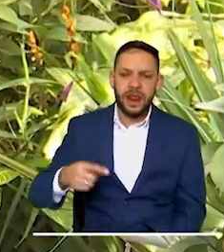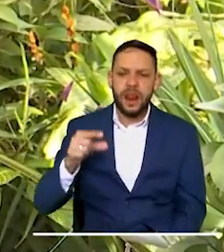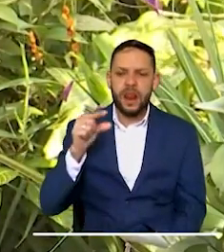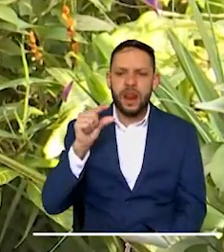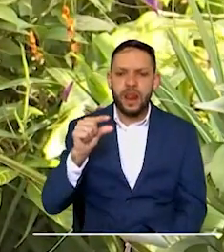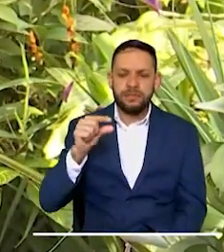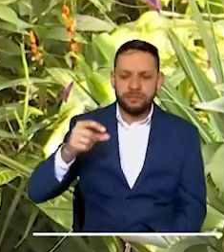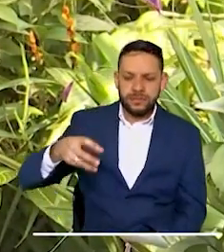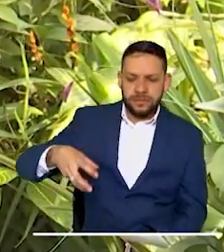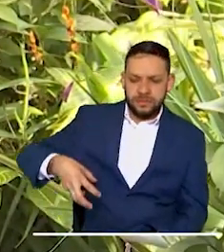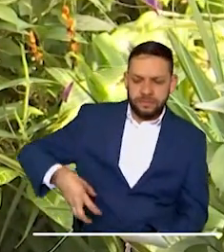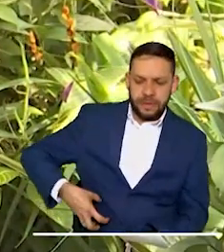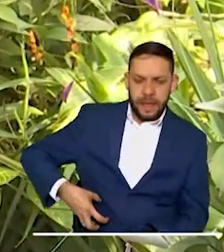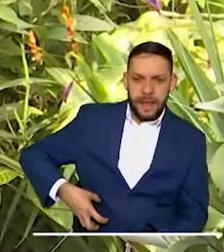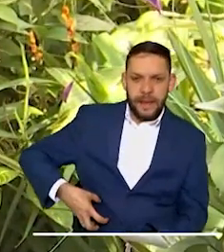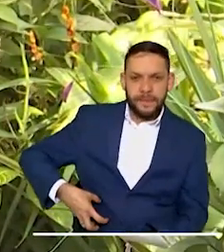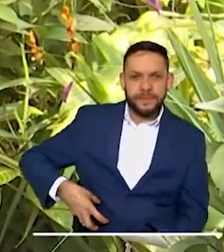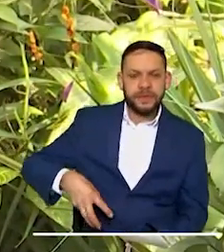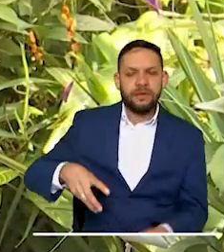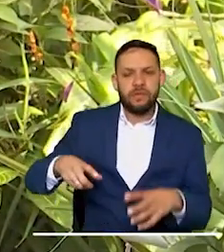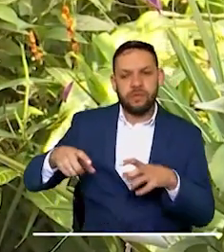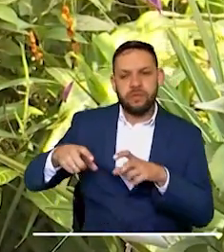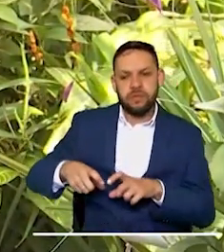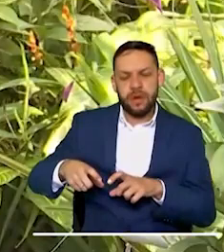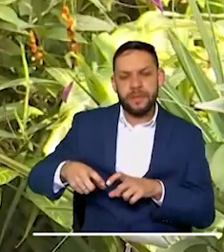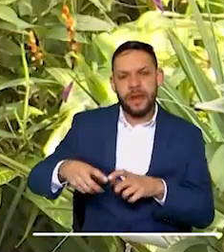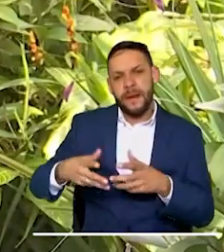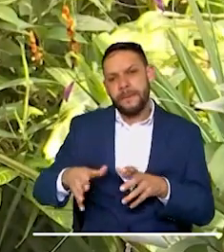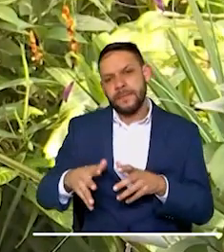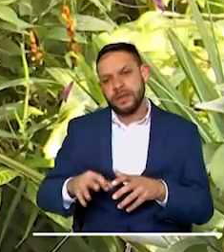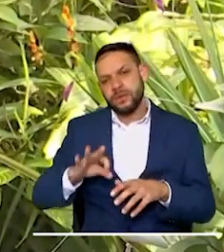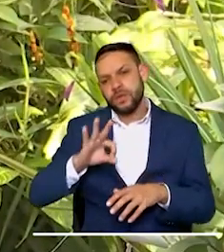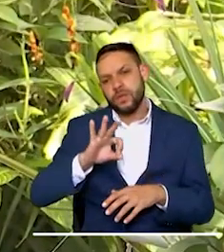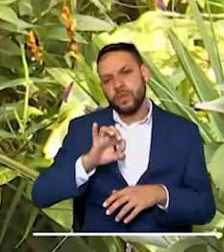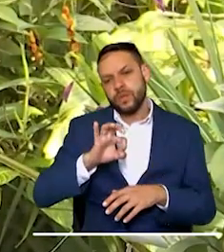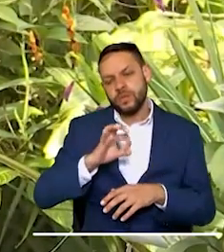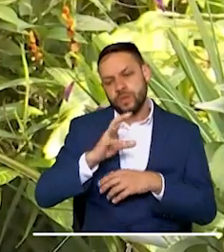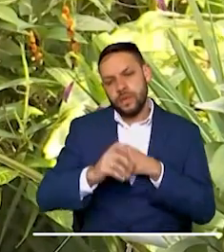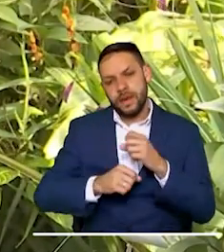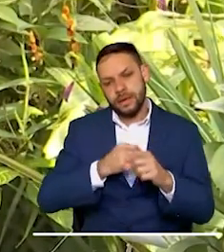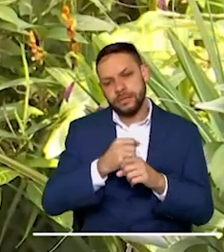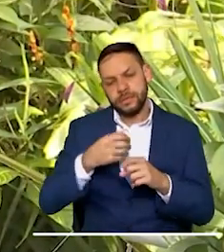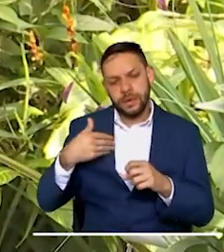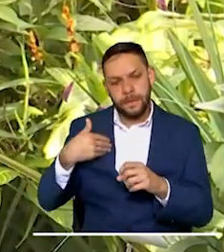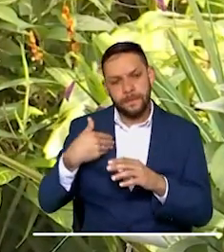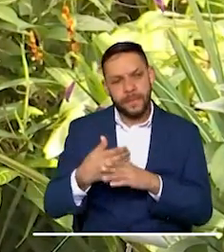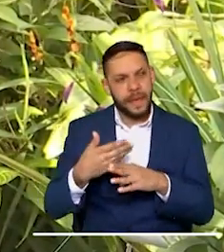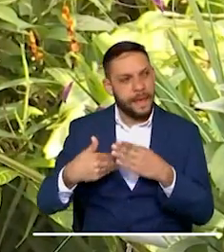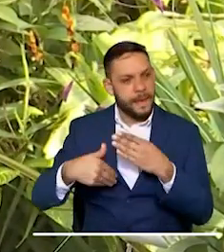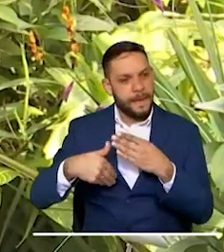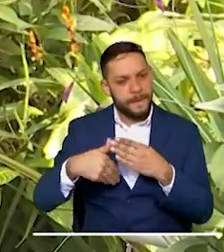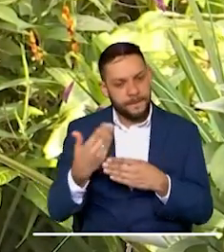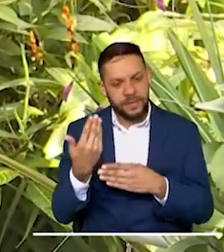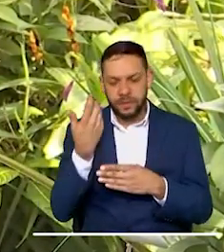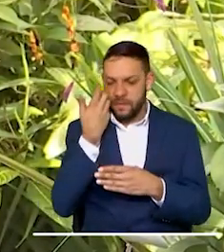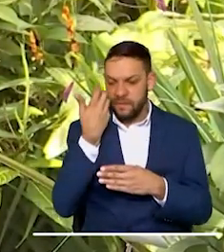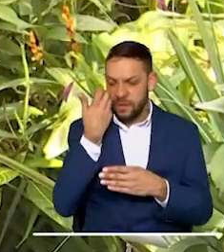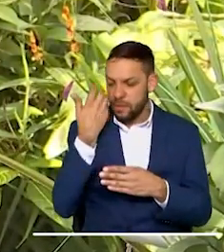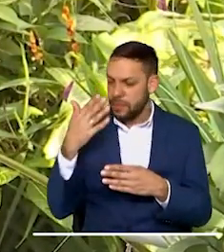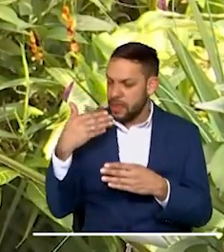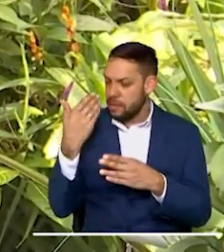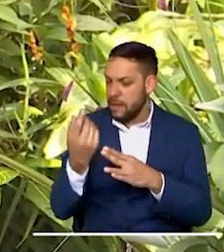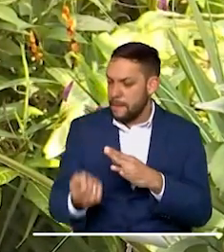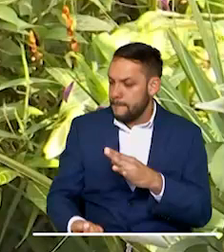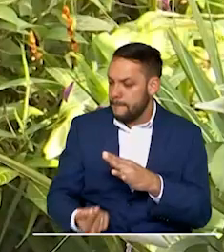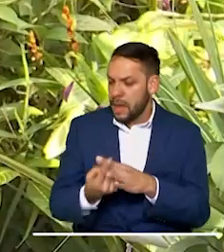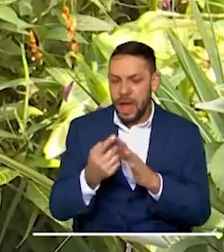pequeñitos. Y este proceso puede durar más o menos 8 años, que ya empieza la enfermedad y ya aparece con que ya